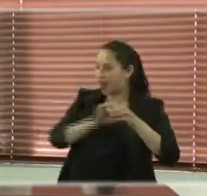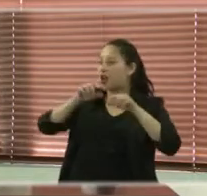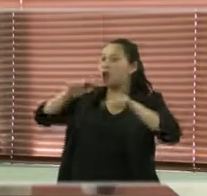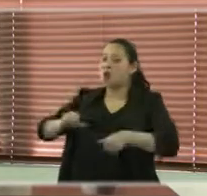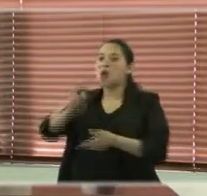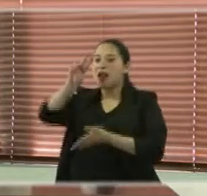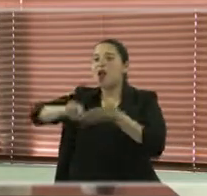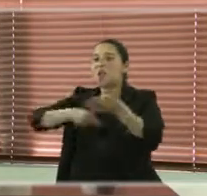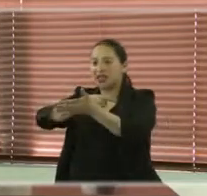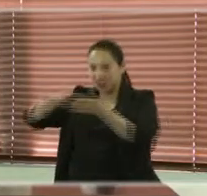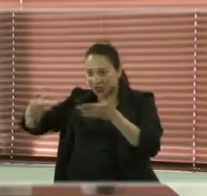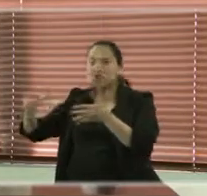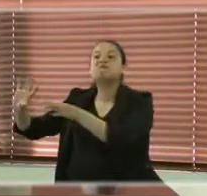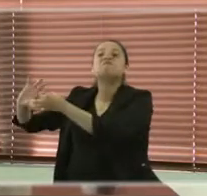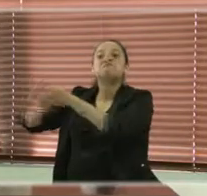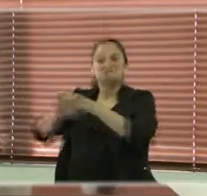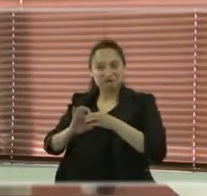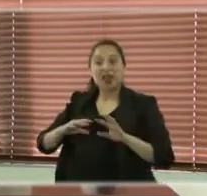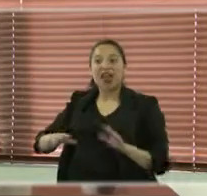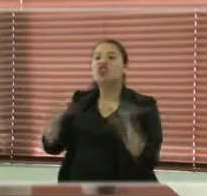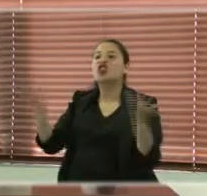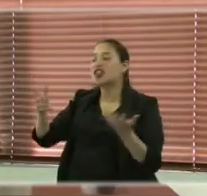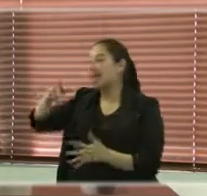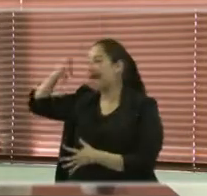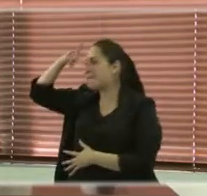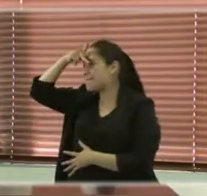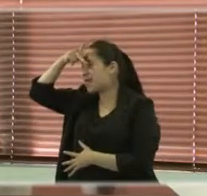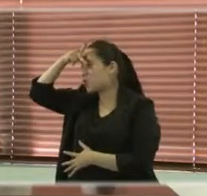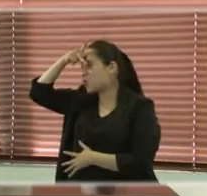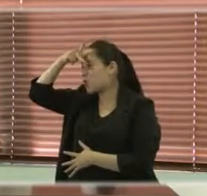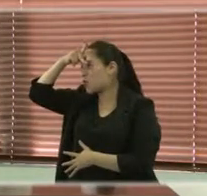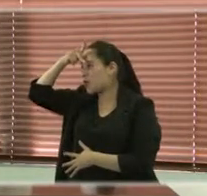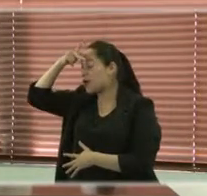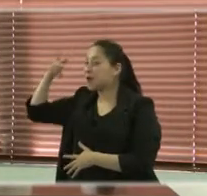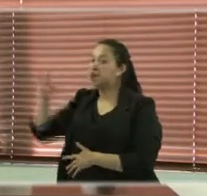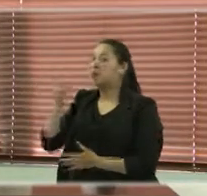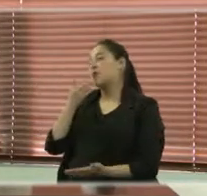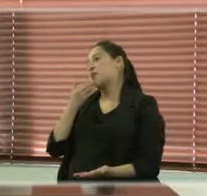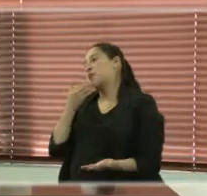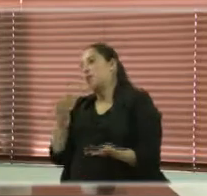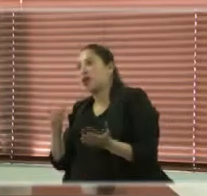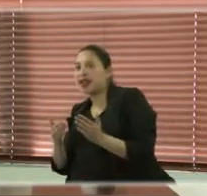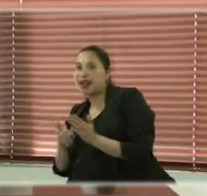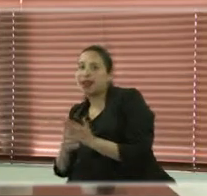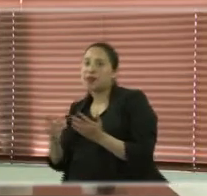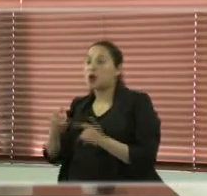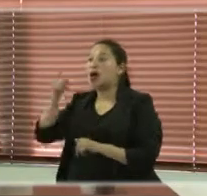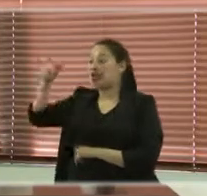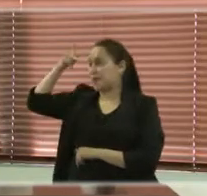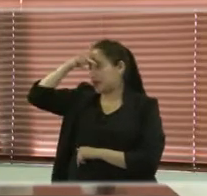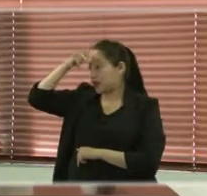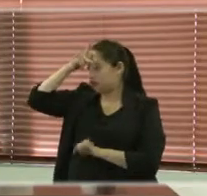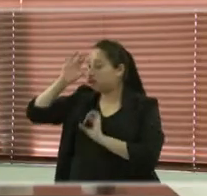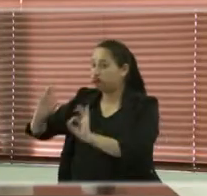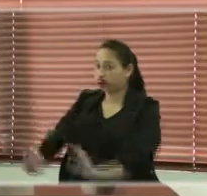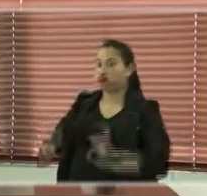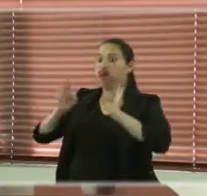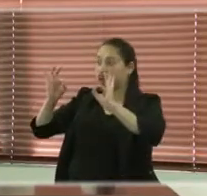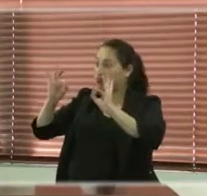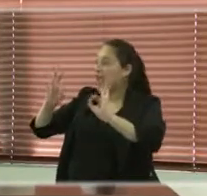parece muy interesante porque no ha sucedido en otros países digamos en esa magnitud por ejemplo Costa